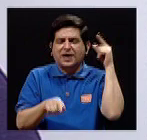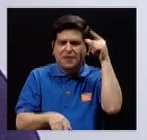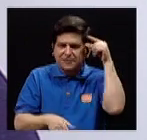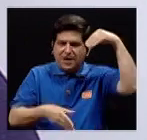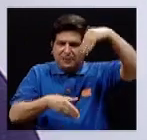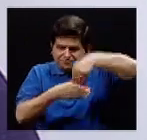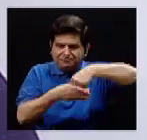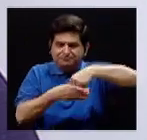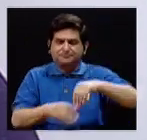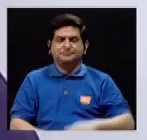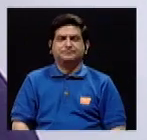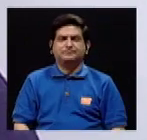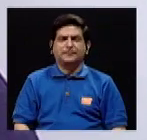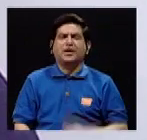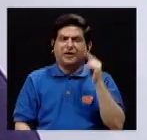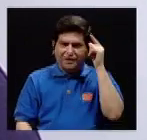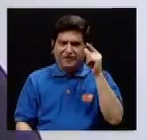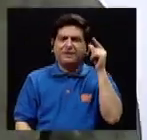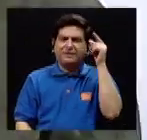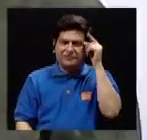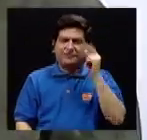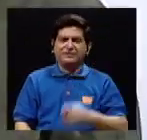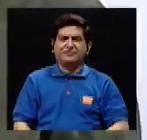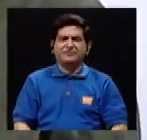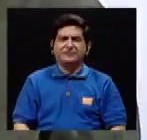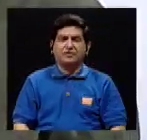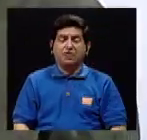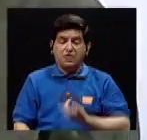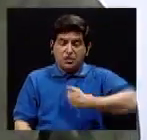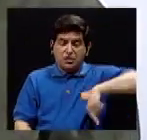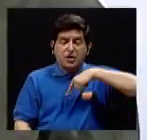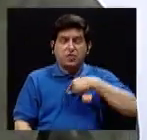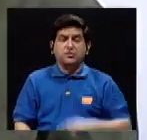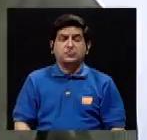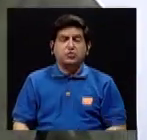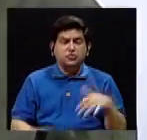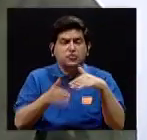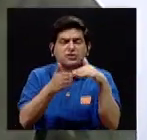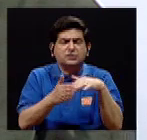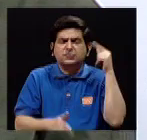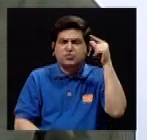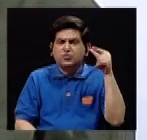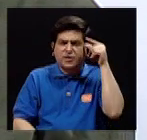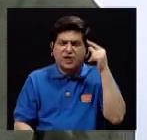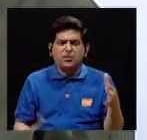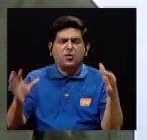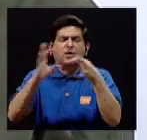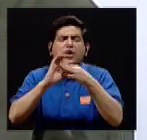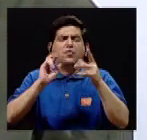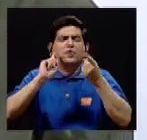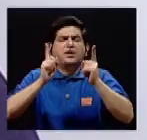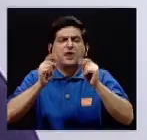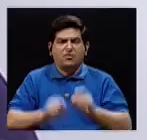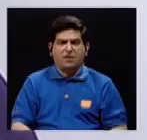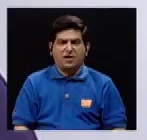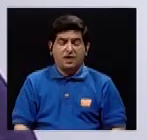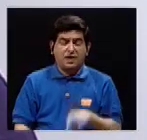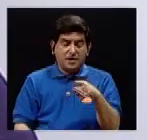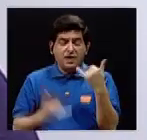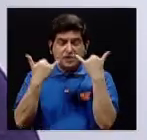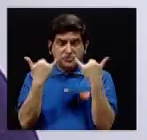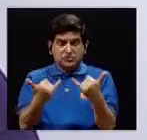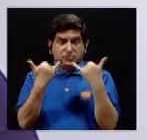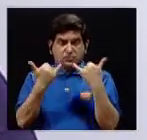también Sí no hay duda no hay duda Y entonces lo que hacemos Es estudiar Cuáles son las lógicas que están asociadas y como le digo esto